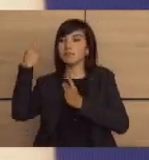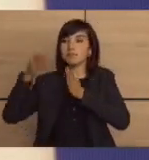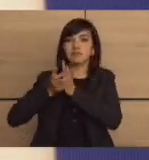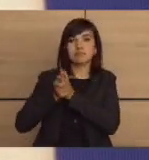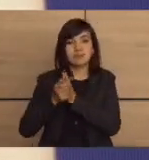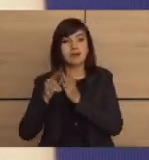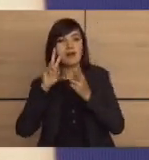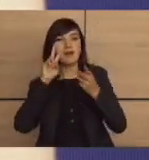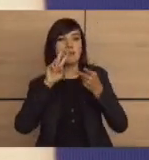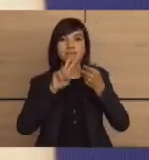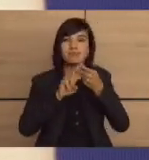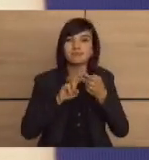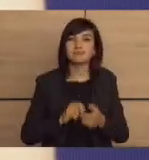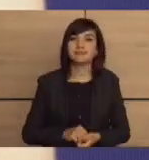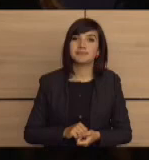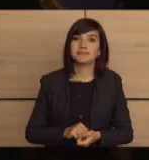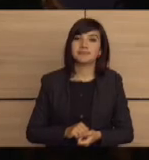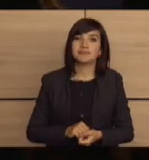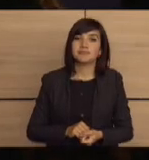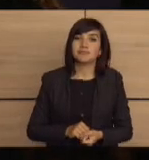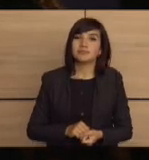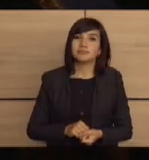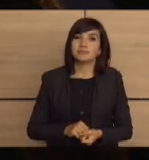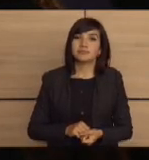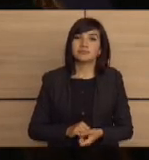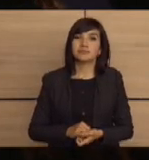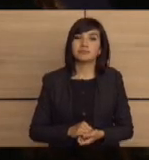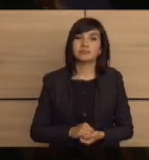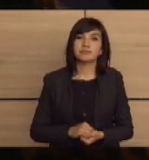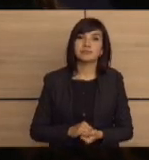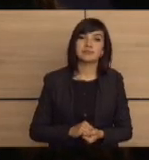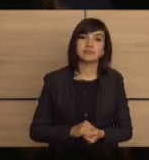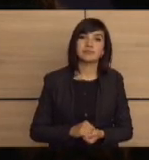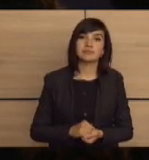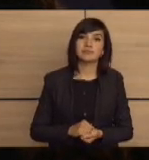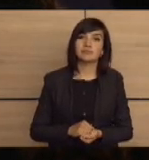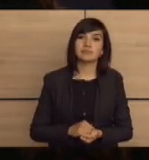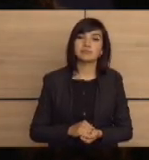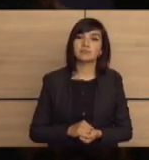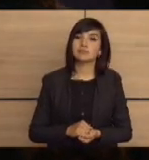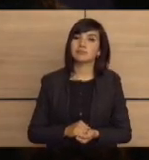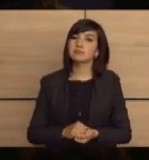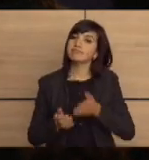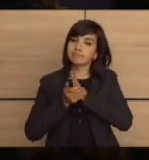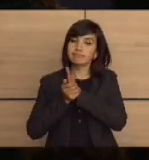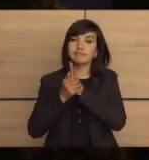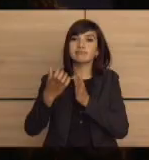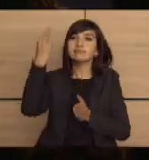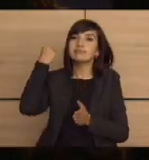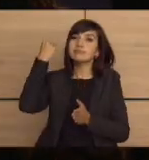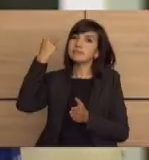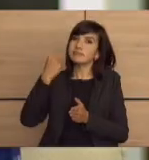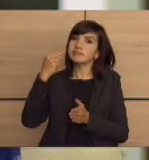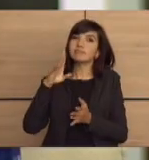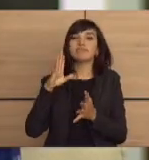también a mirar la responsabilidad, la importancia de